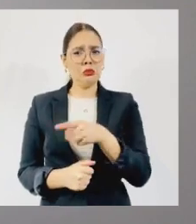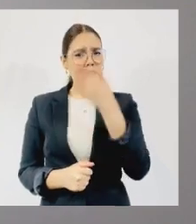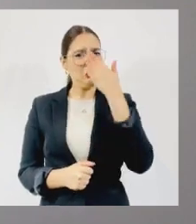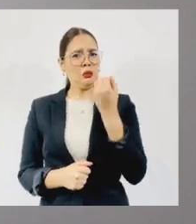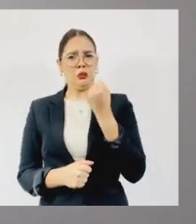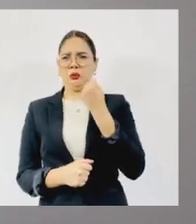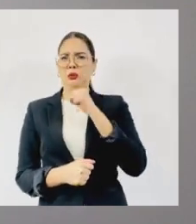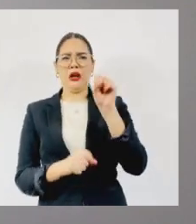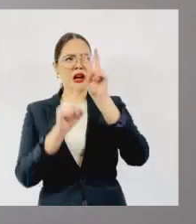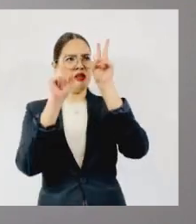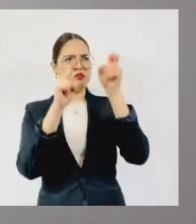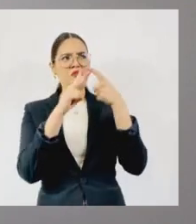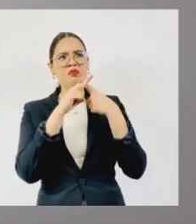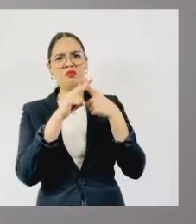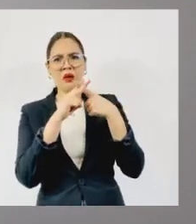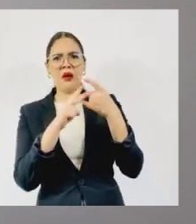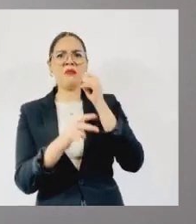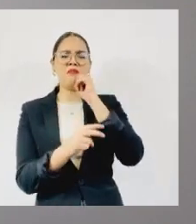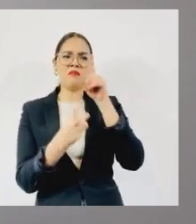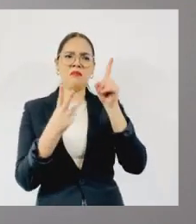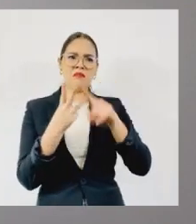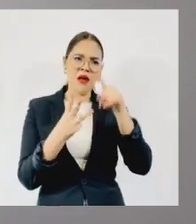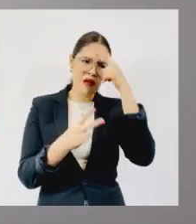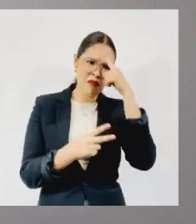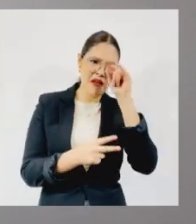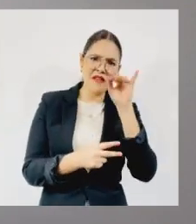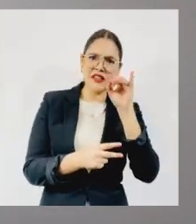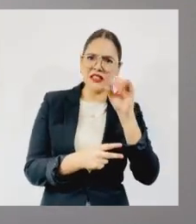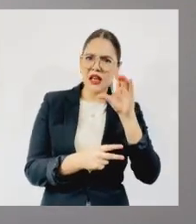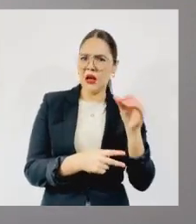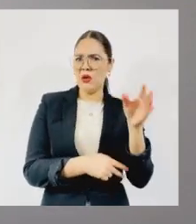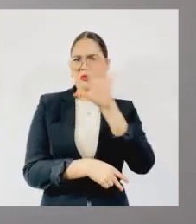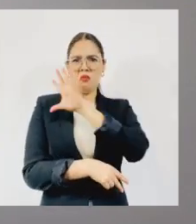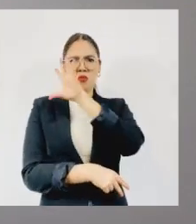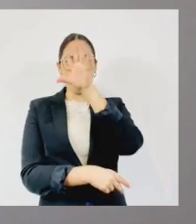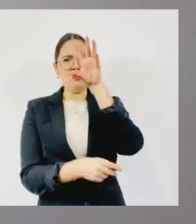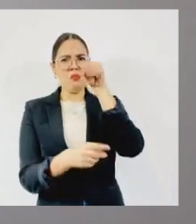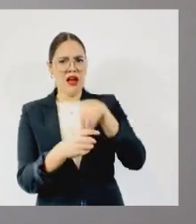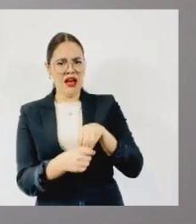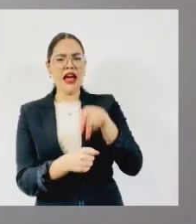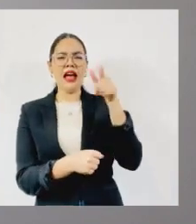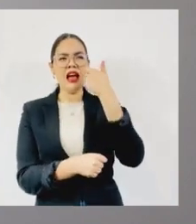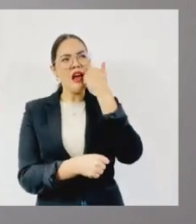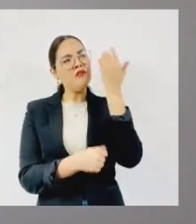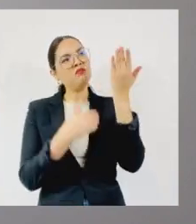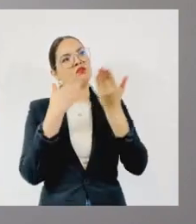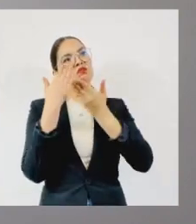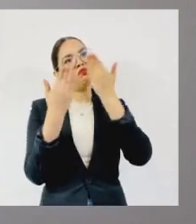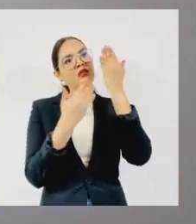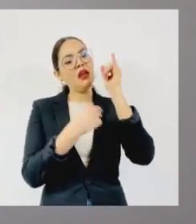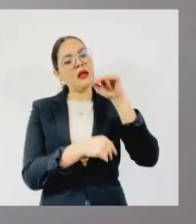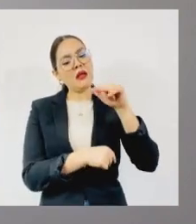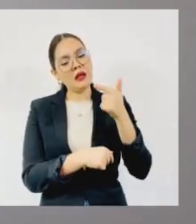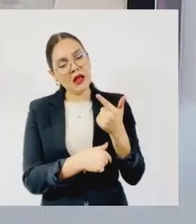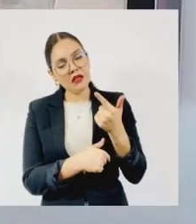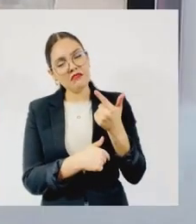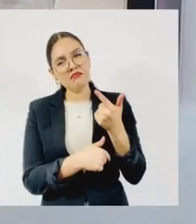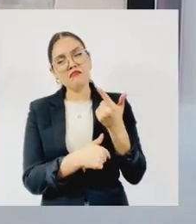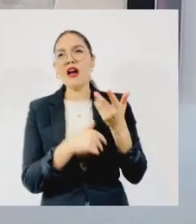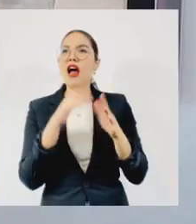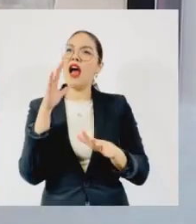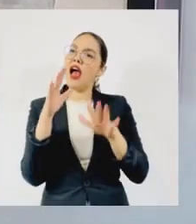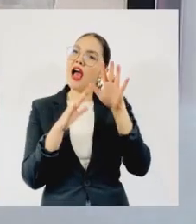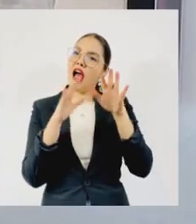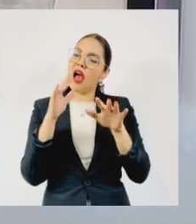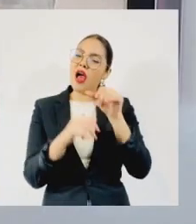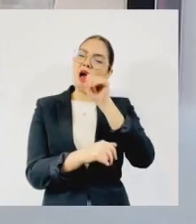Es muy buena en matemáticas y es muy buena en física. Y ella quería estudiar ingeniería, a